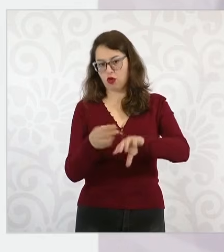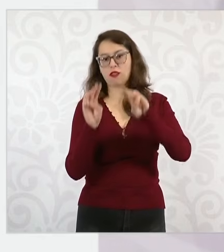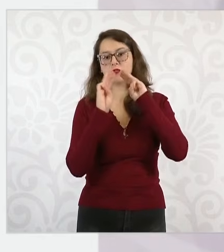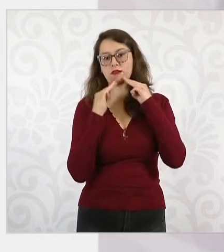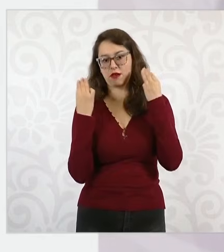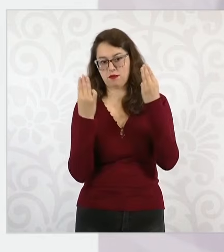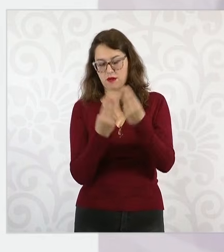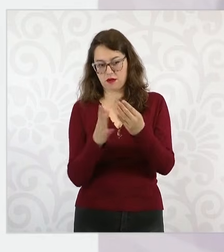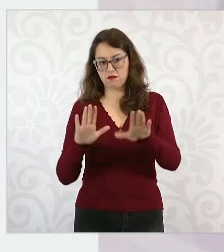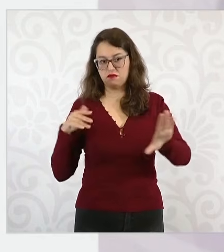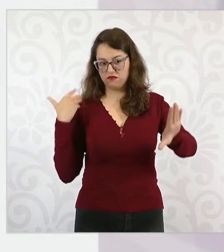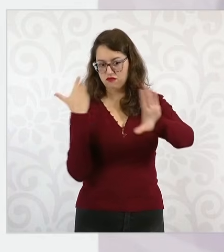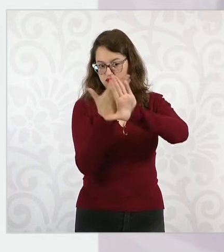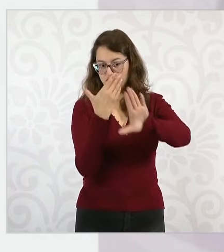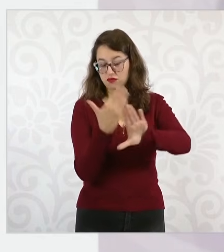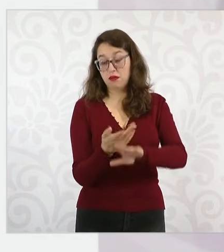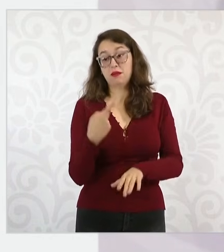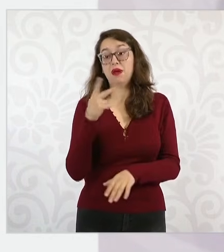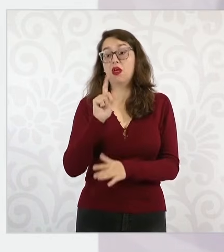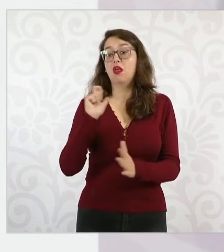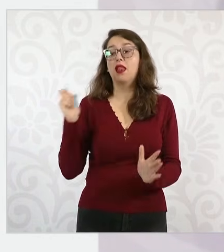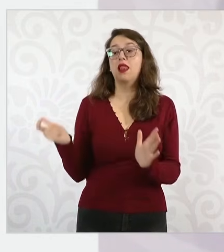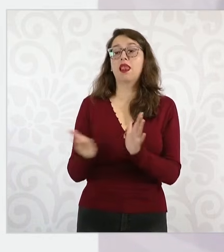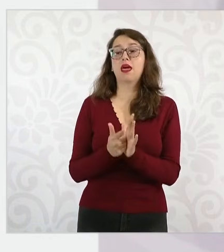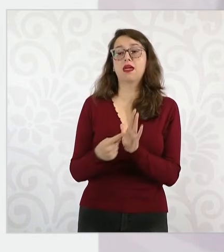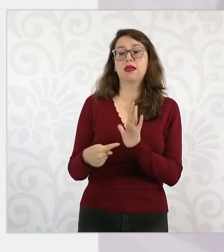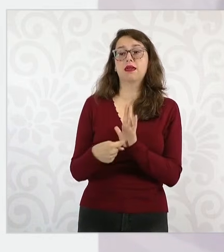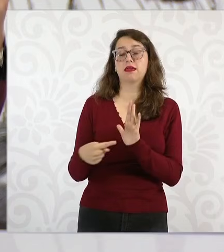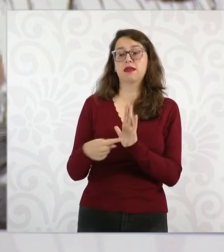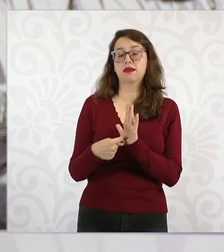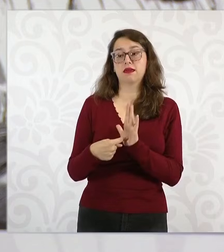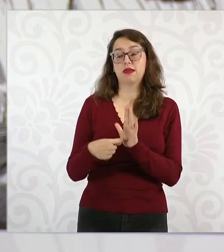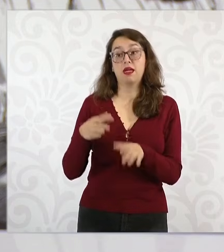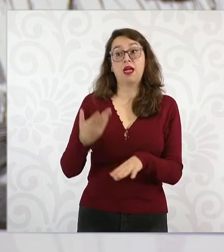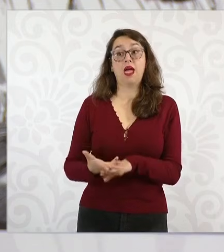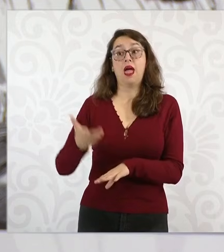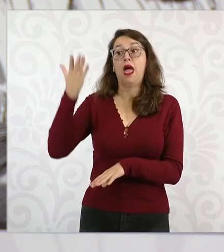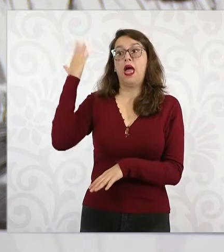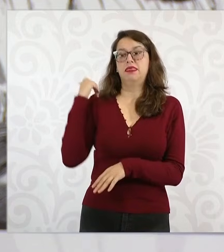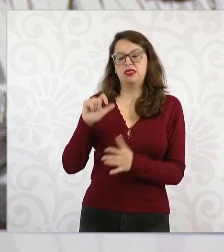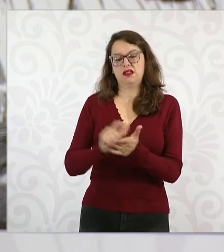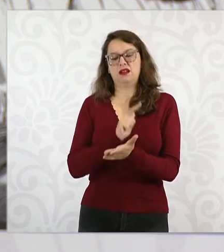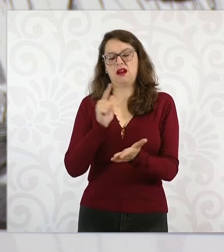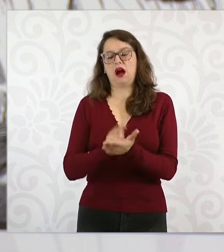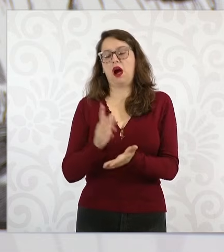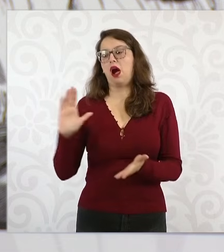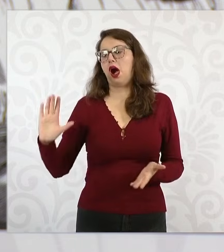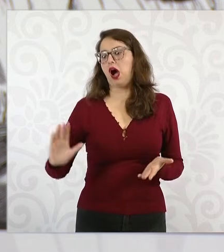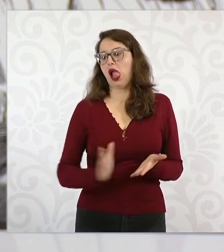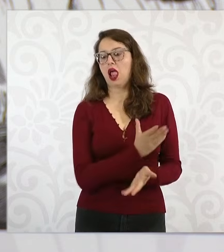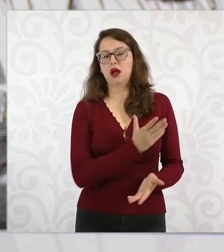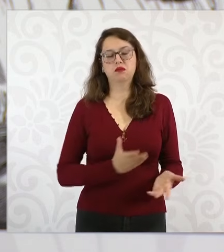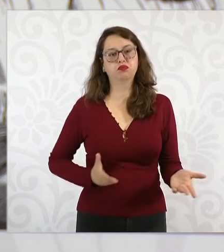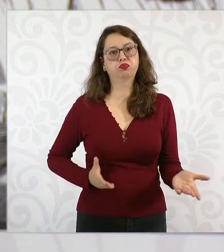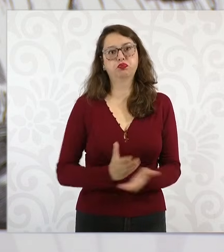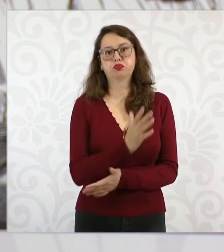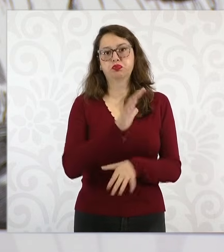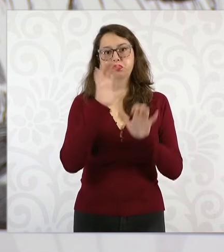en el marco de la ley, no como era antes, fuera de la ley, en el marco de la